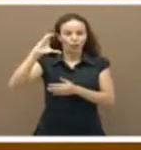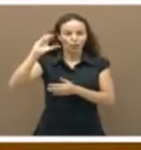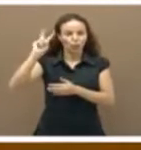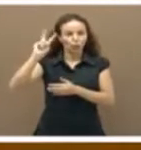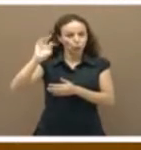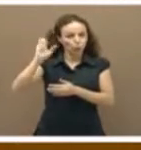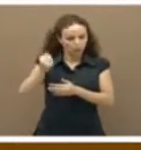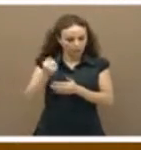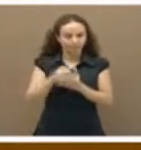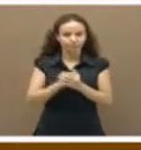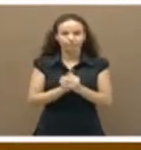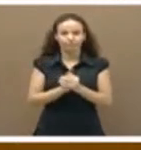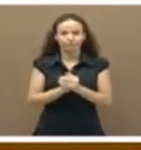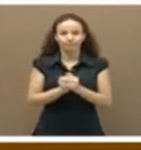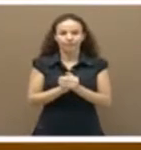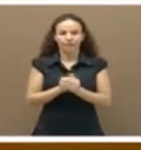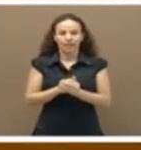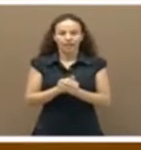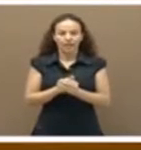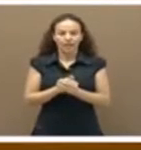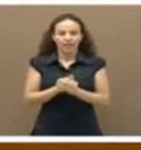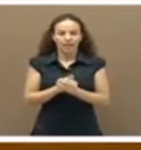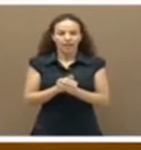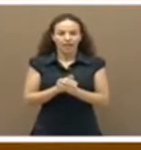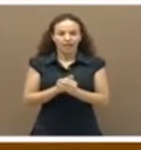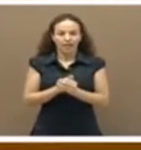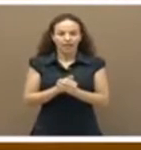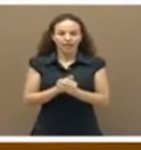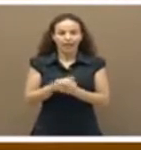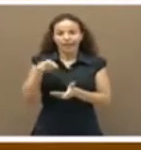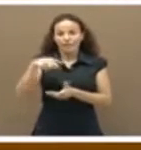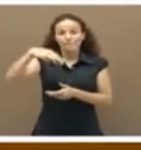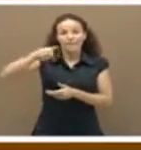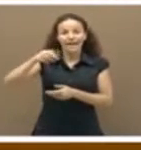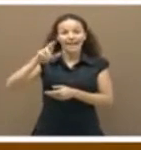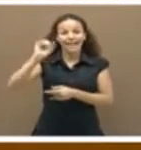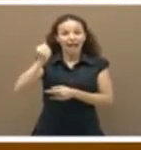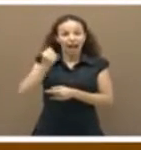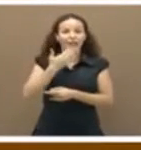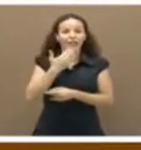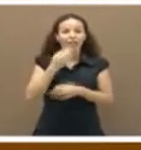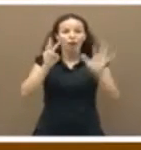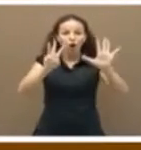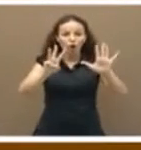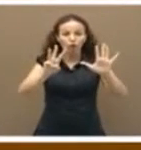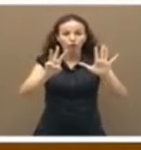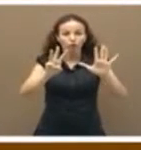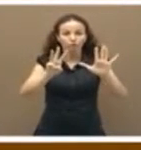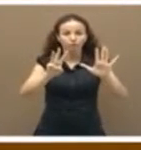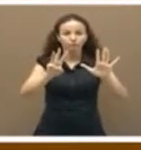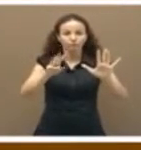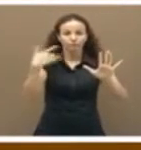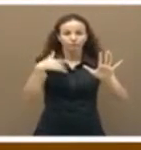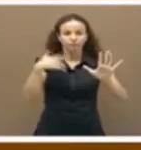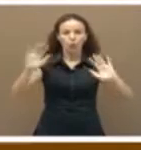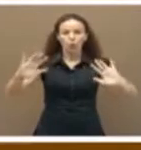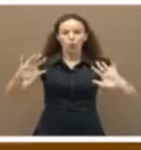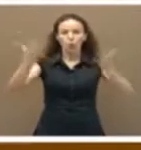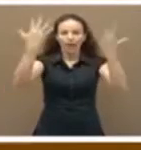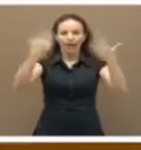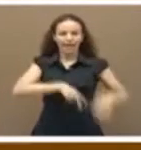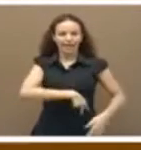muy cerquita de aquí, la Primera República de Portugal. Cuando María tenía 8 años, se aprobó, tras una huelga general de